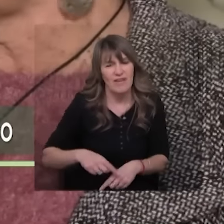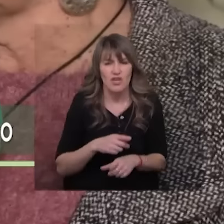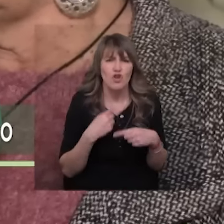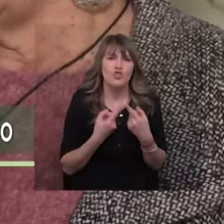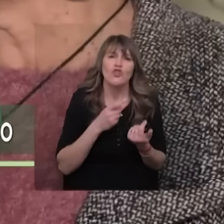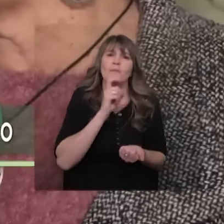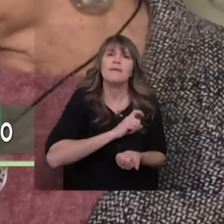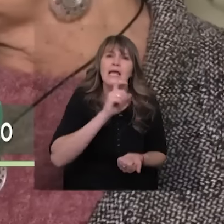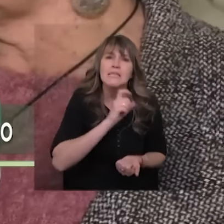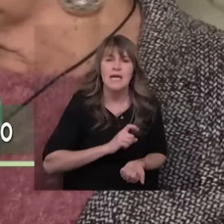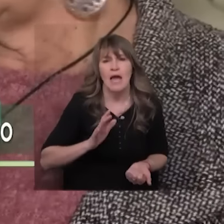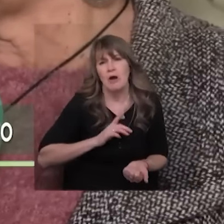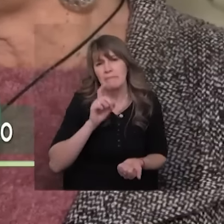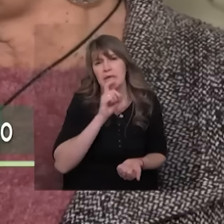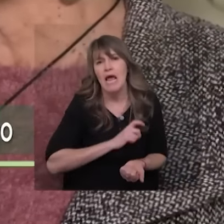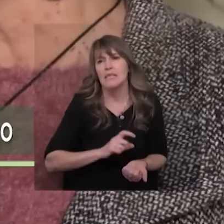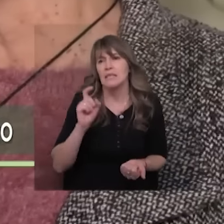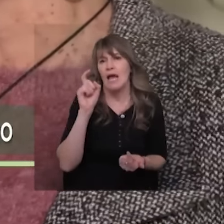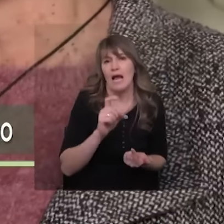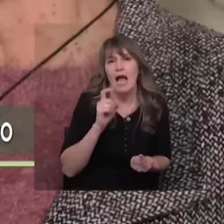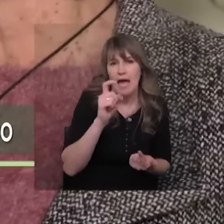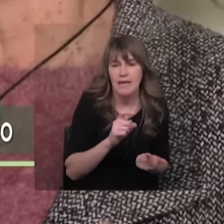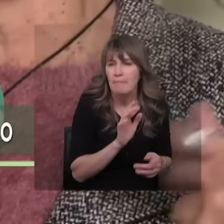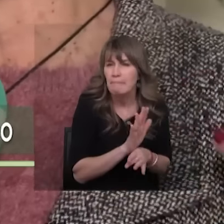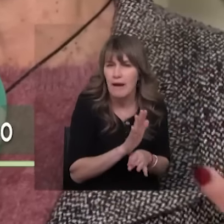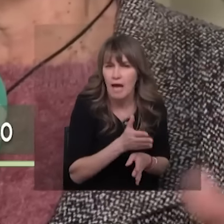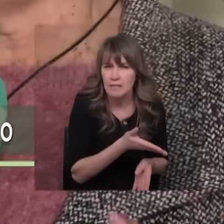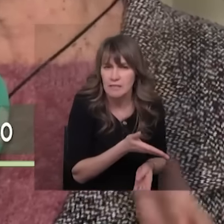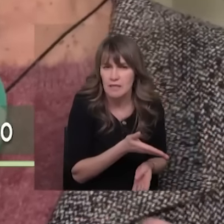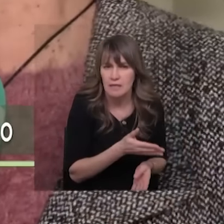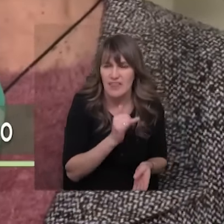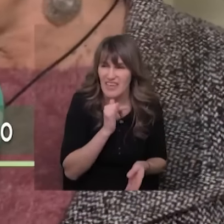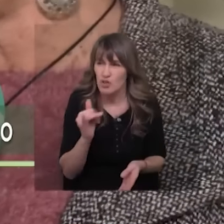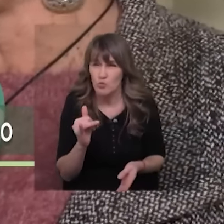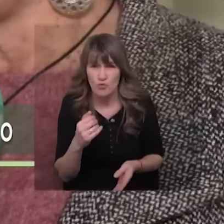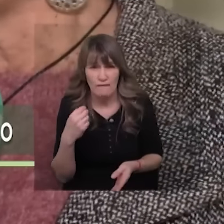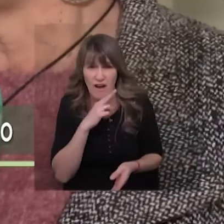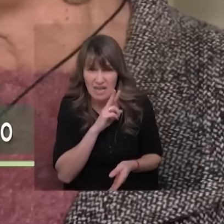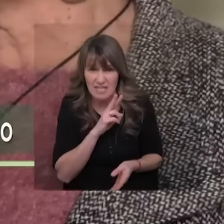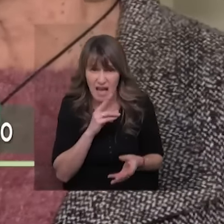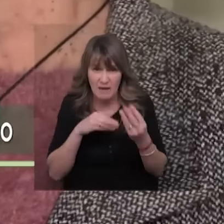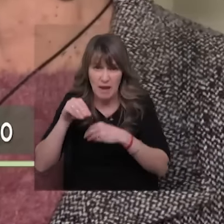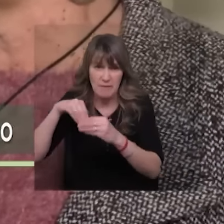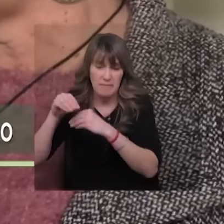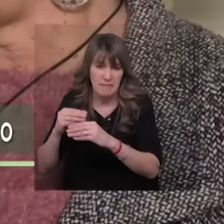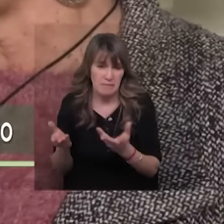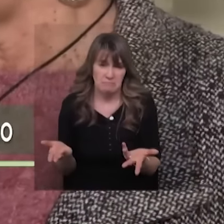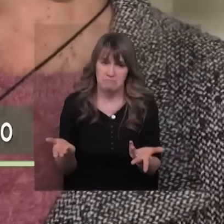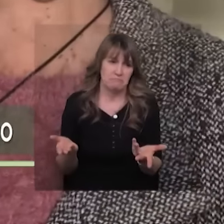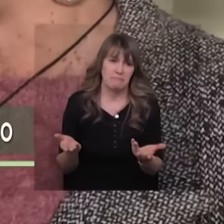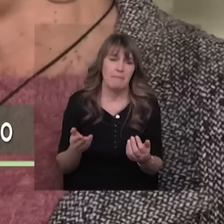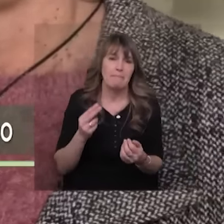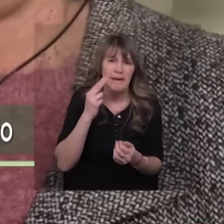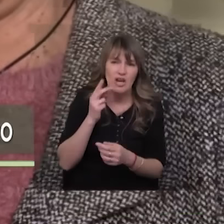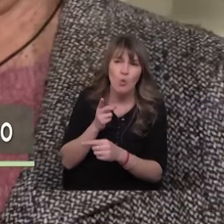mentimos engañamos este hacemos denuncias falsas con ocultos motivos como forma de perjudicar